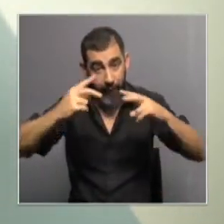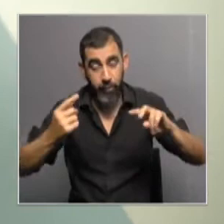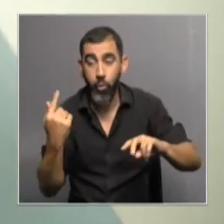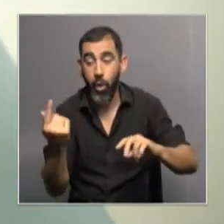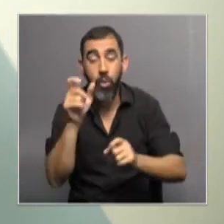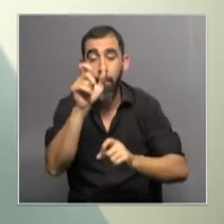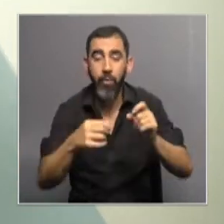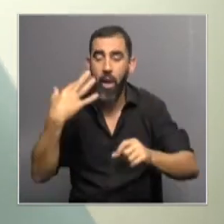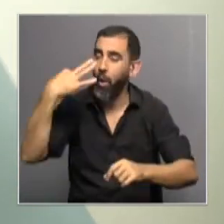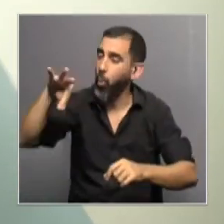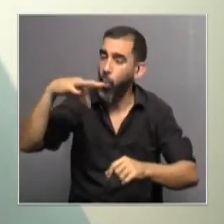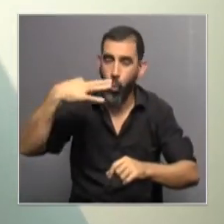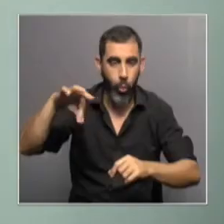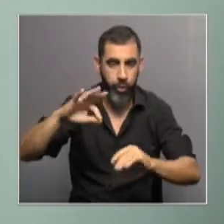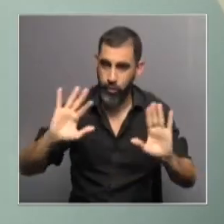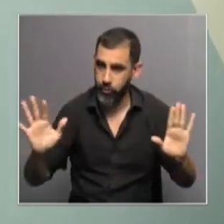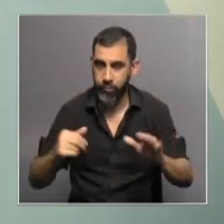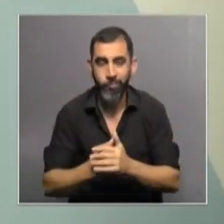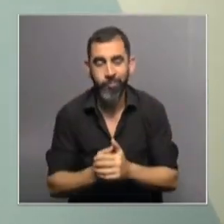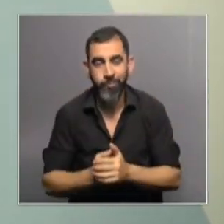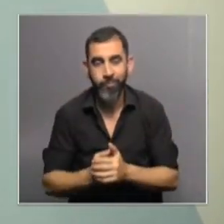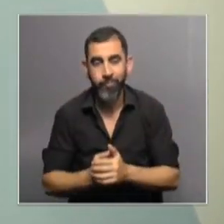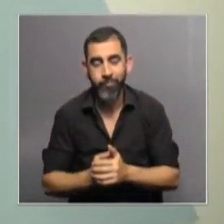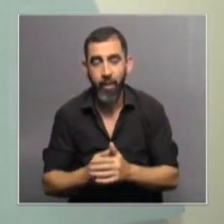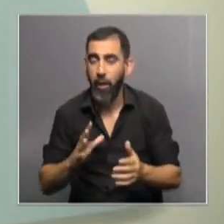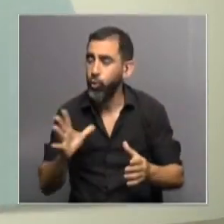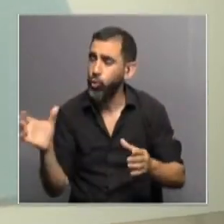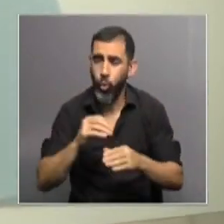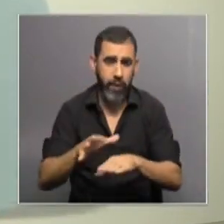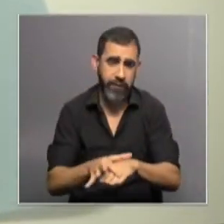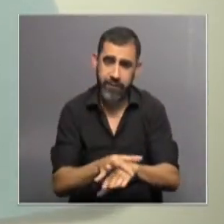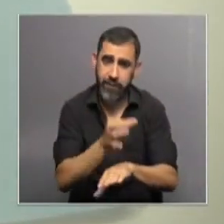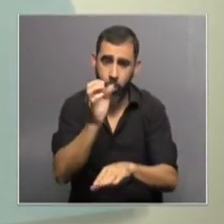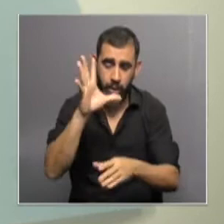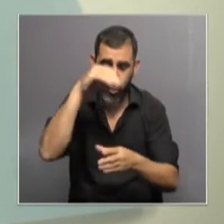cada persona es único y está presente en todas las células de nuestro cuerpo